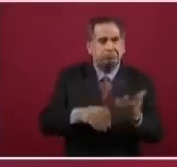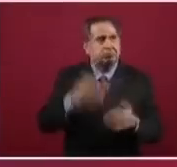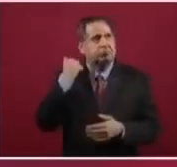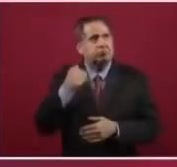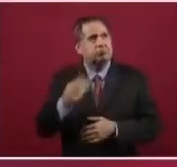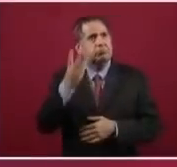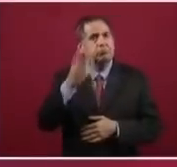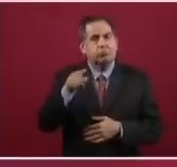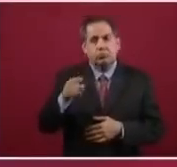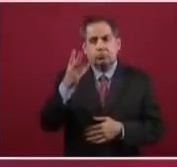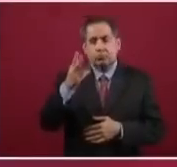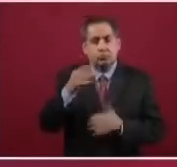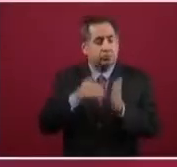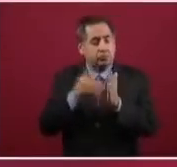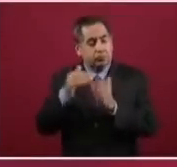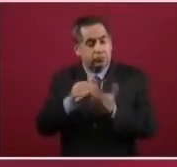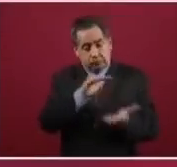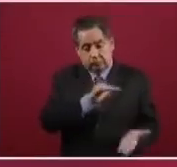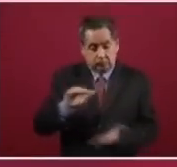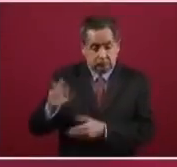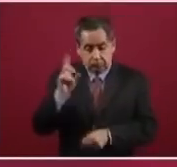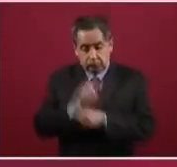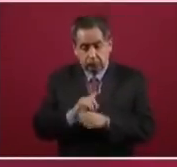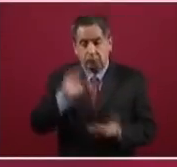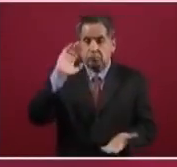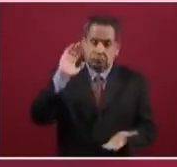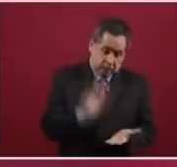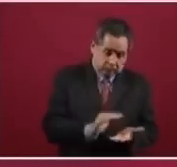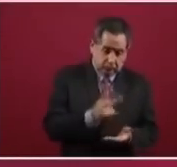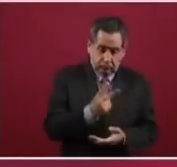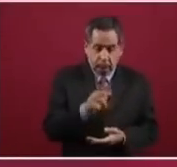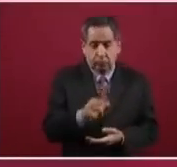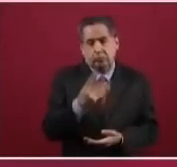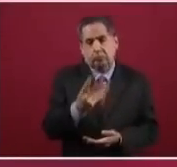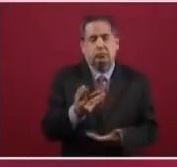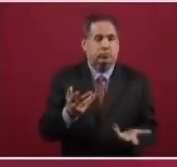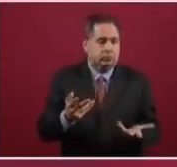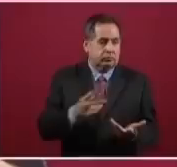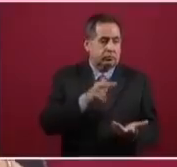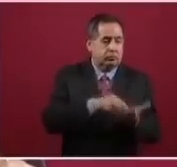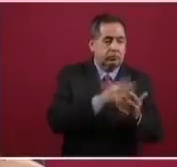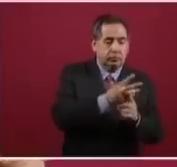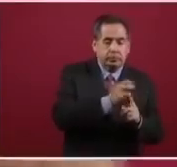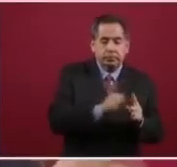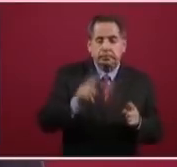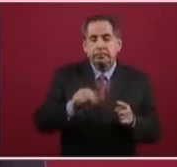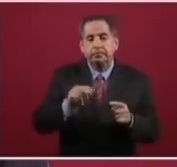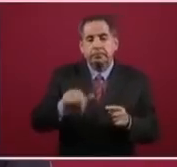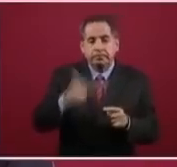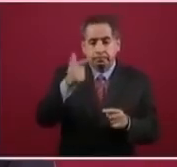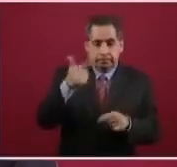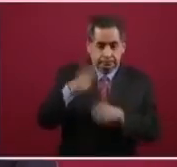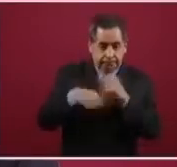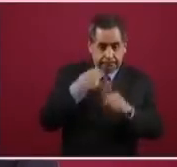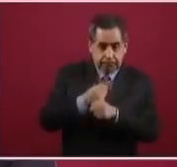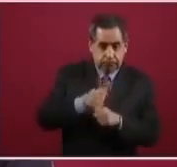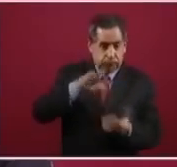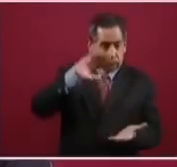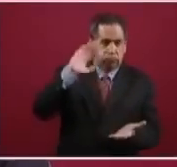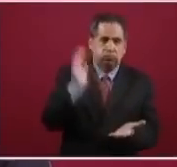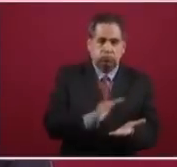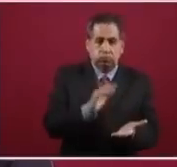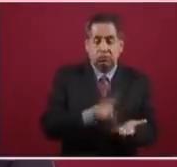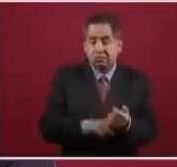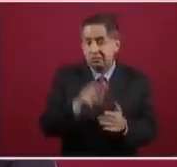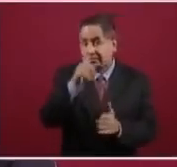caída de 3.4 millones de barriles por día a 2.4 entre 2004 y 2012 en esos 12 años una caída de